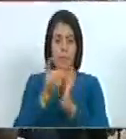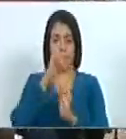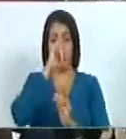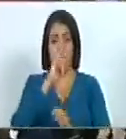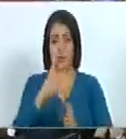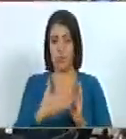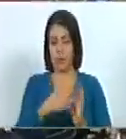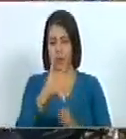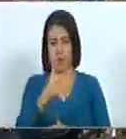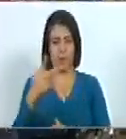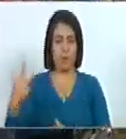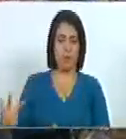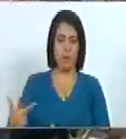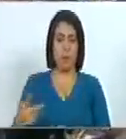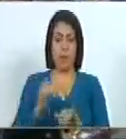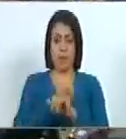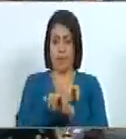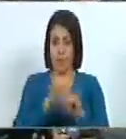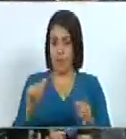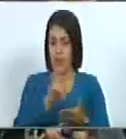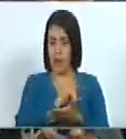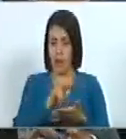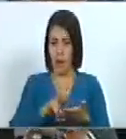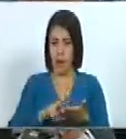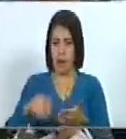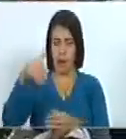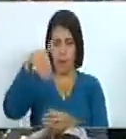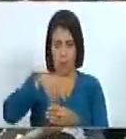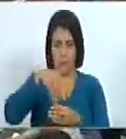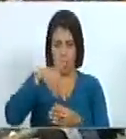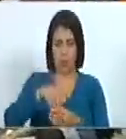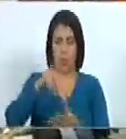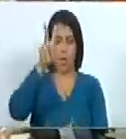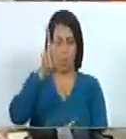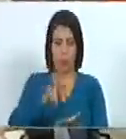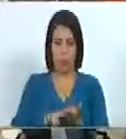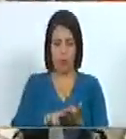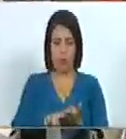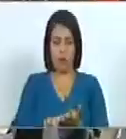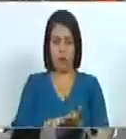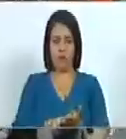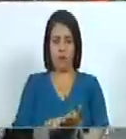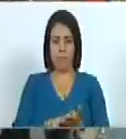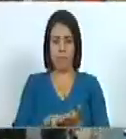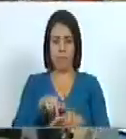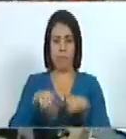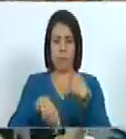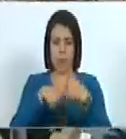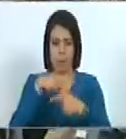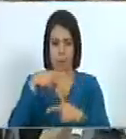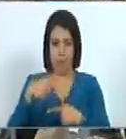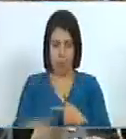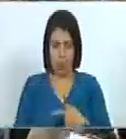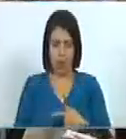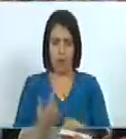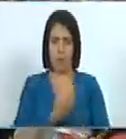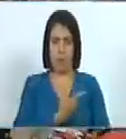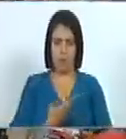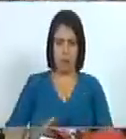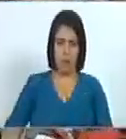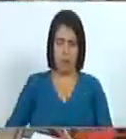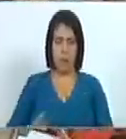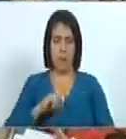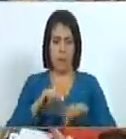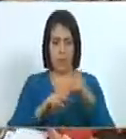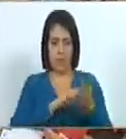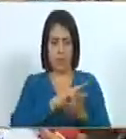de 2023. Una vez leída y sometida a votación, resultó aprobada. Posteriormente, el presidente ordenó